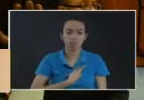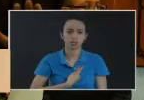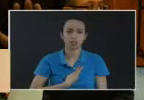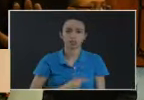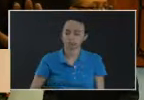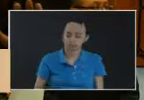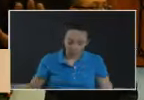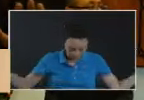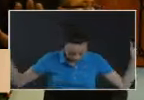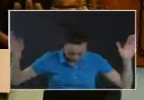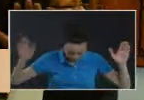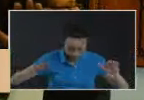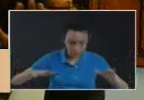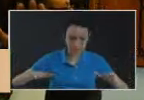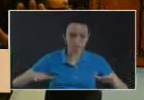Ríndete.